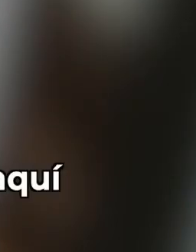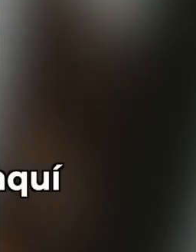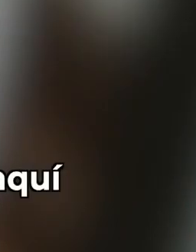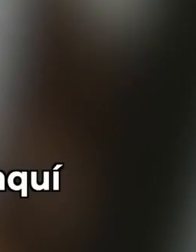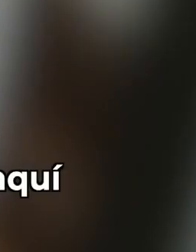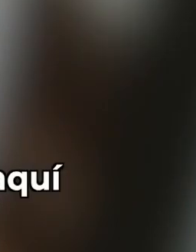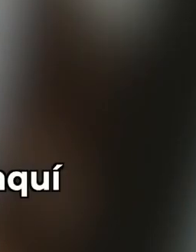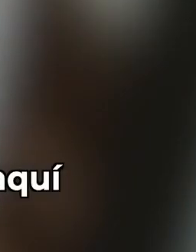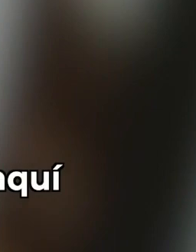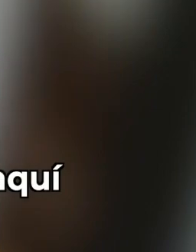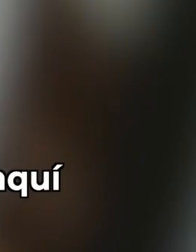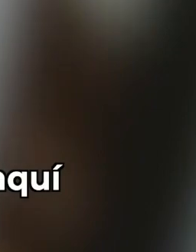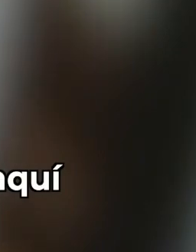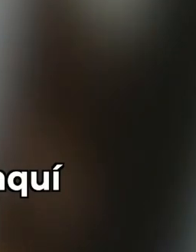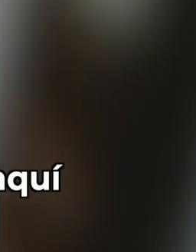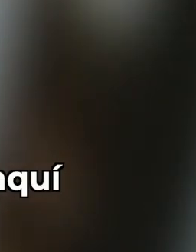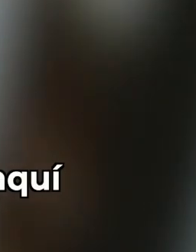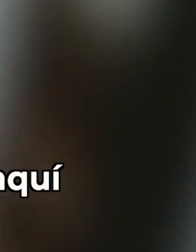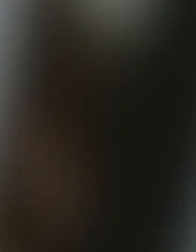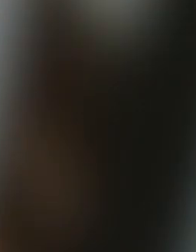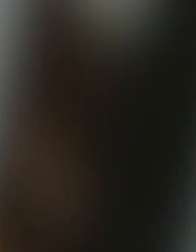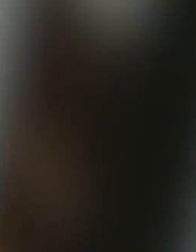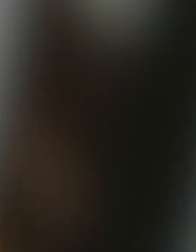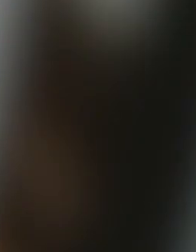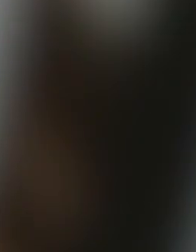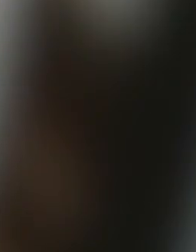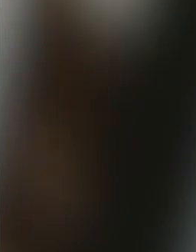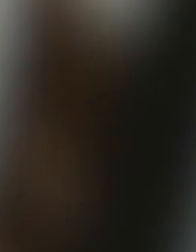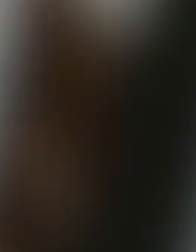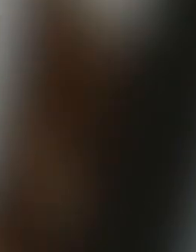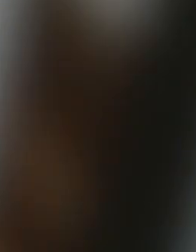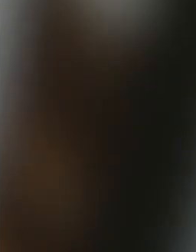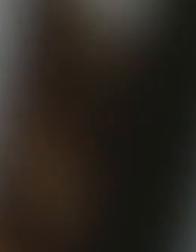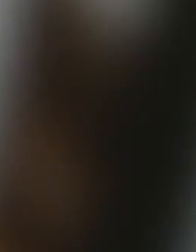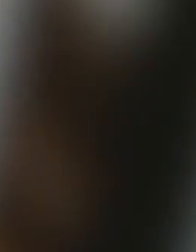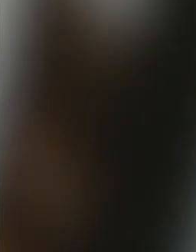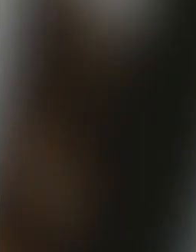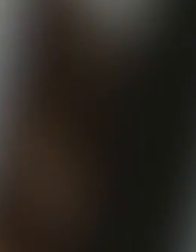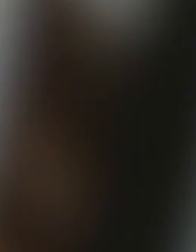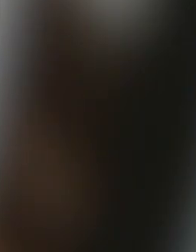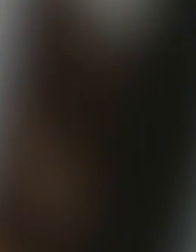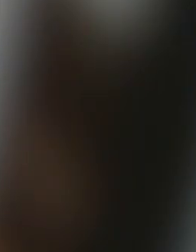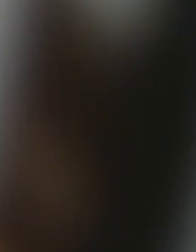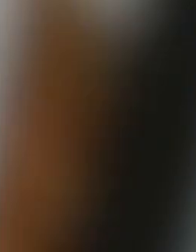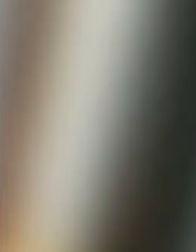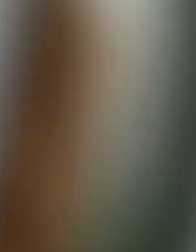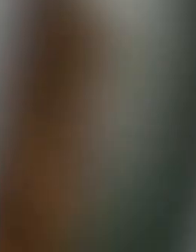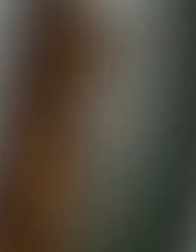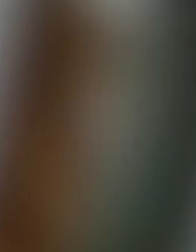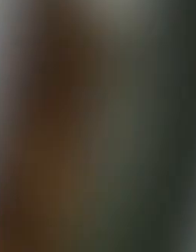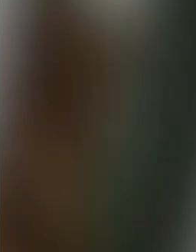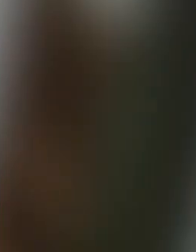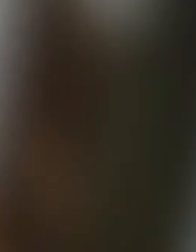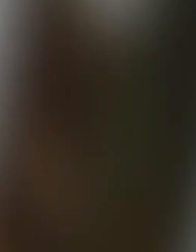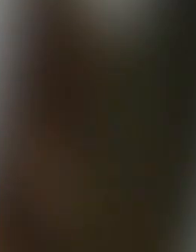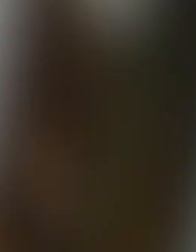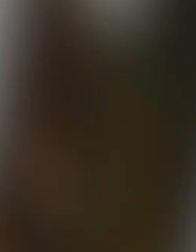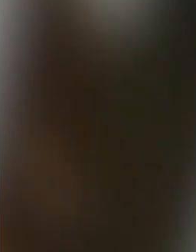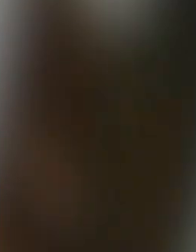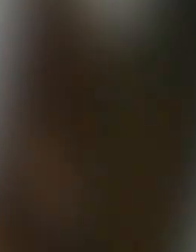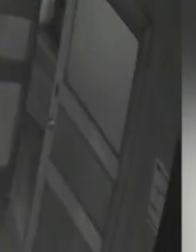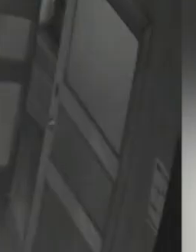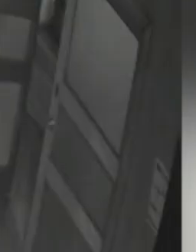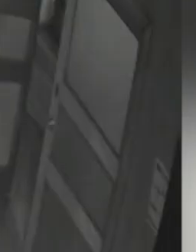en el ojo, que tengo una marca aquí, porque era con un escudo que llegaba hasta mi